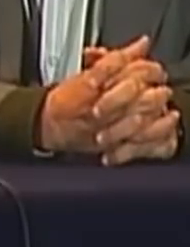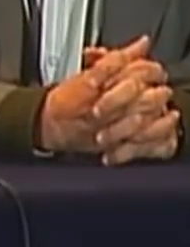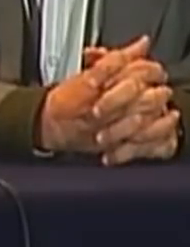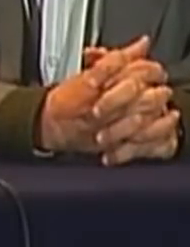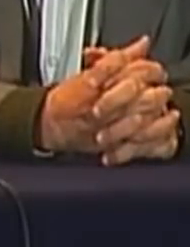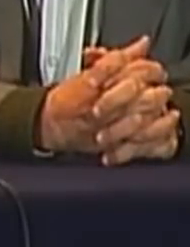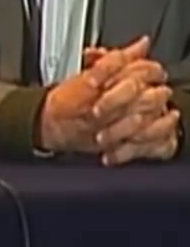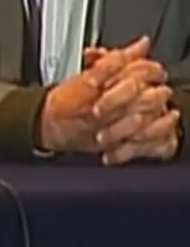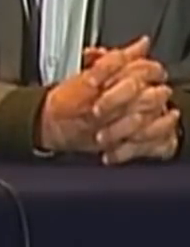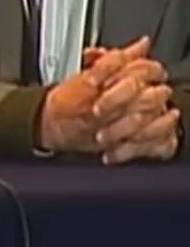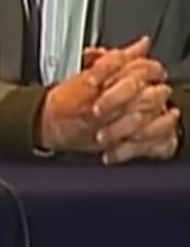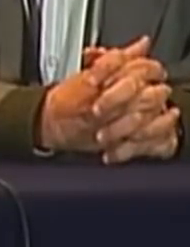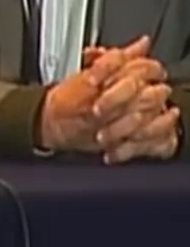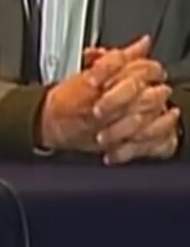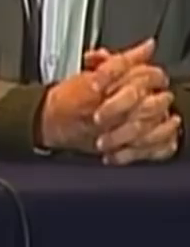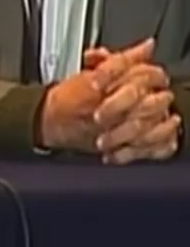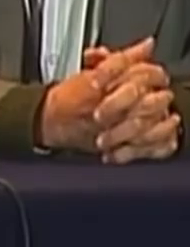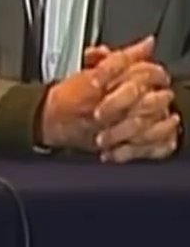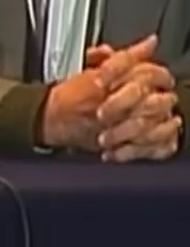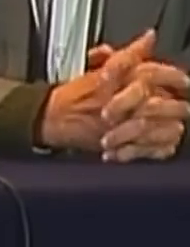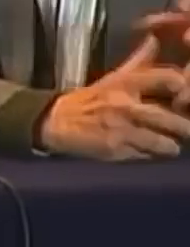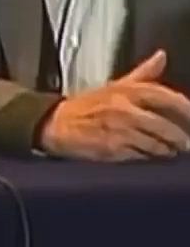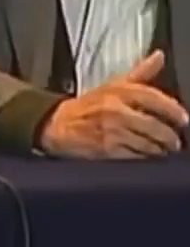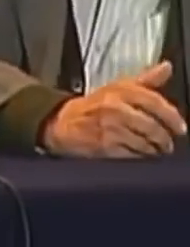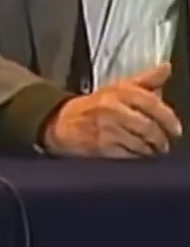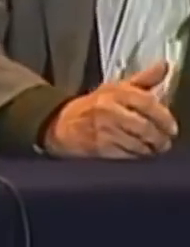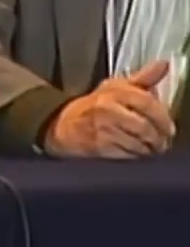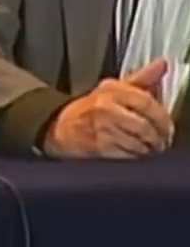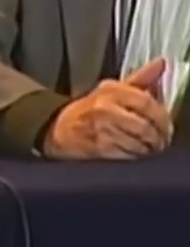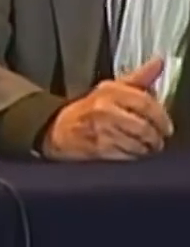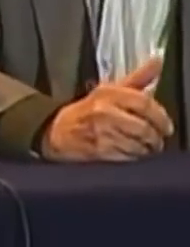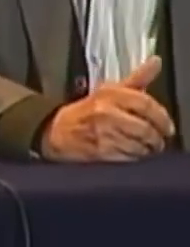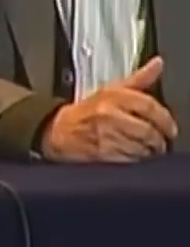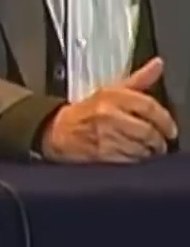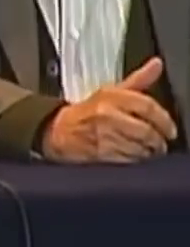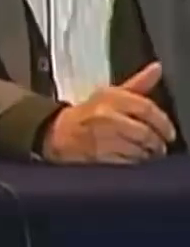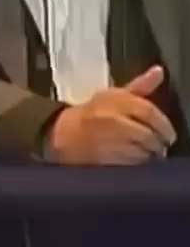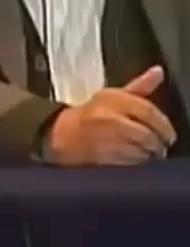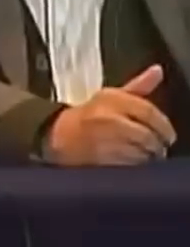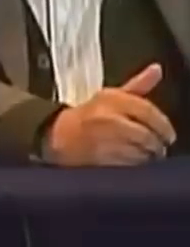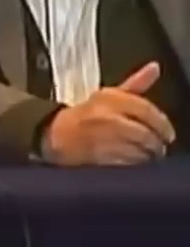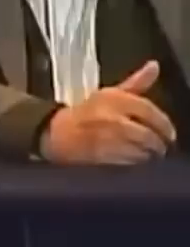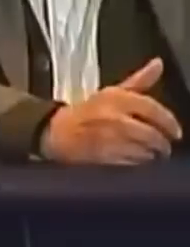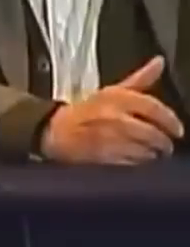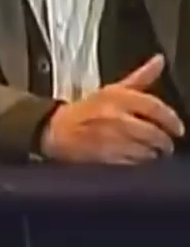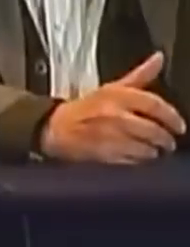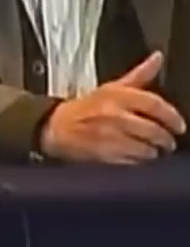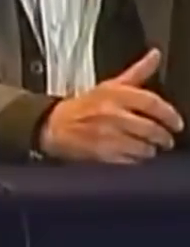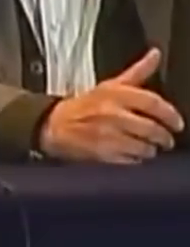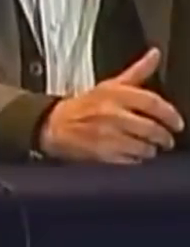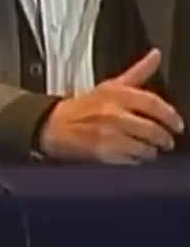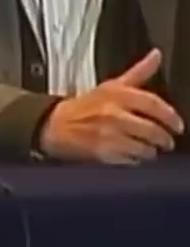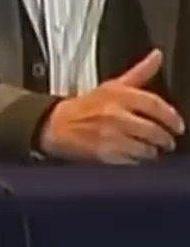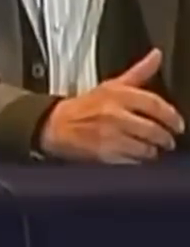vez es verdad y es verdad Porque yo estoy empeñado en una inútil